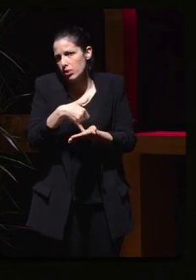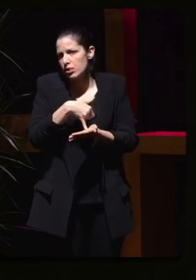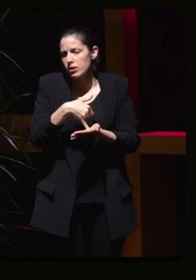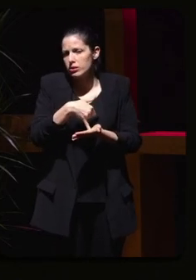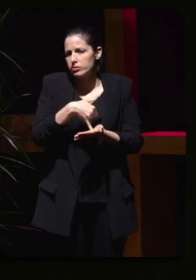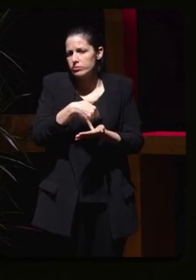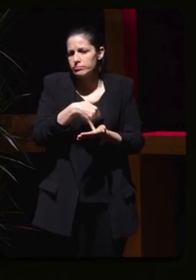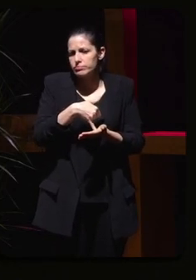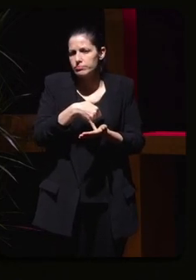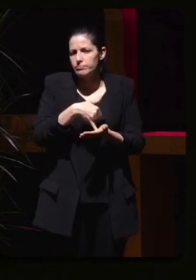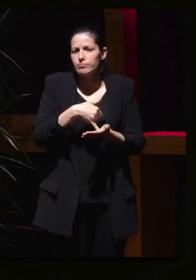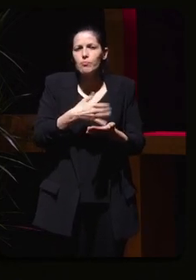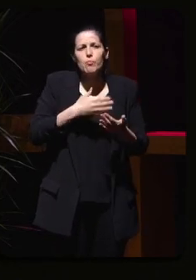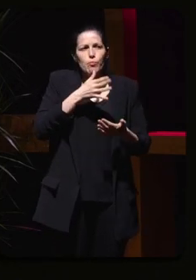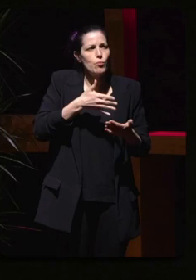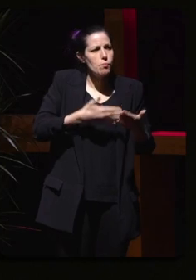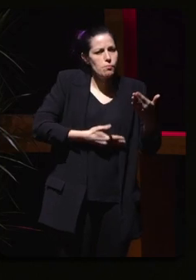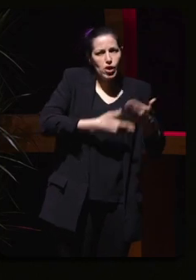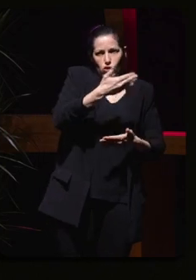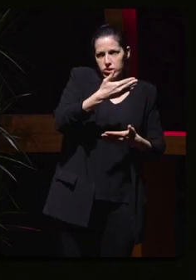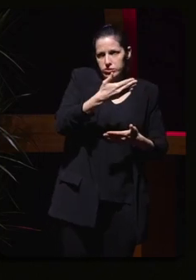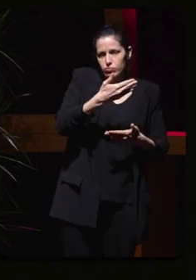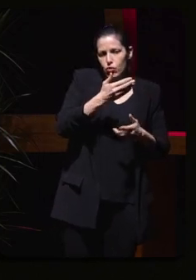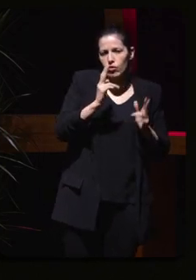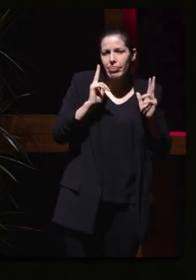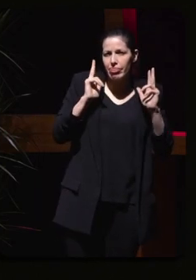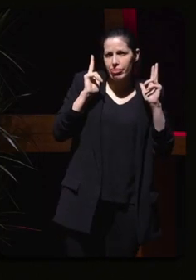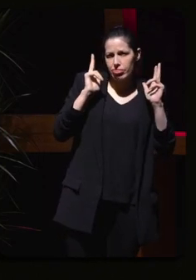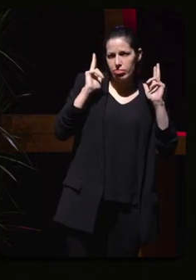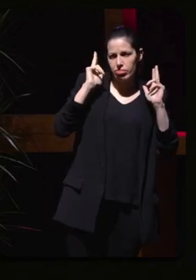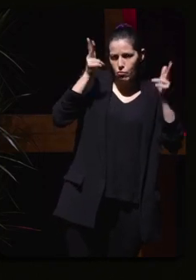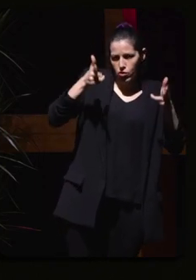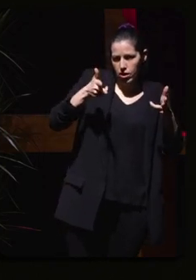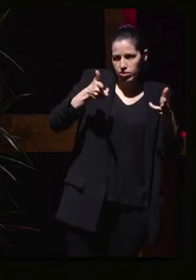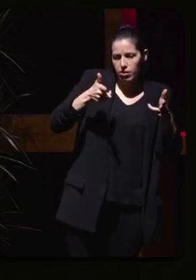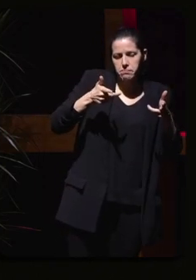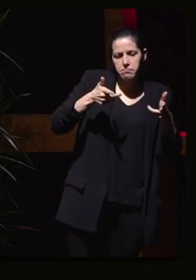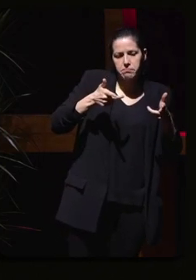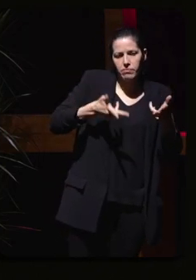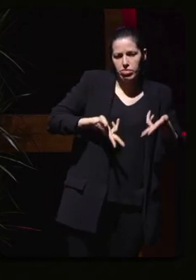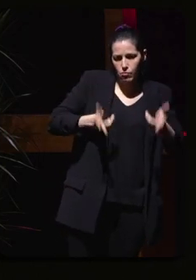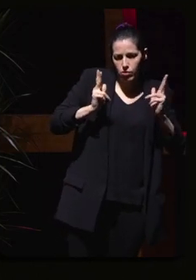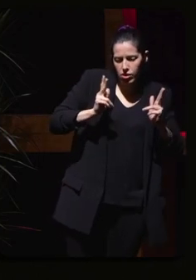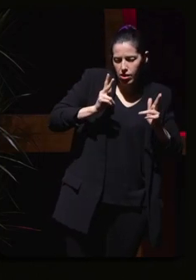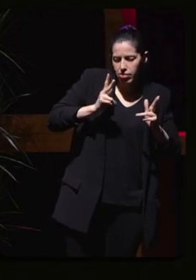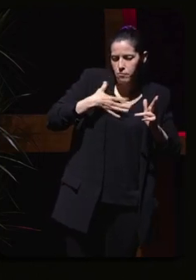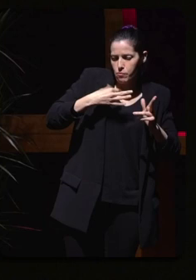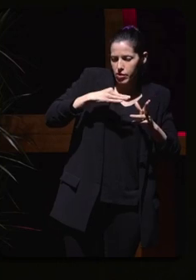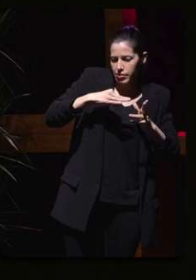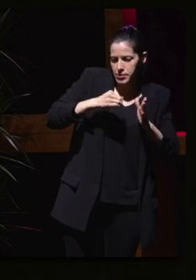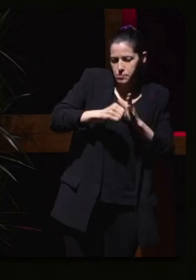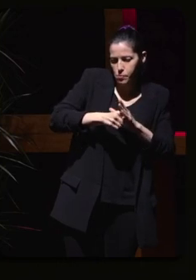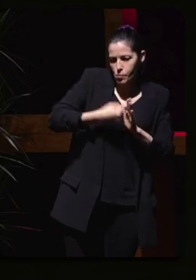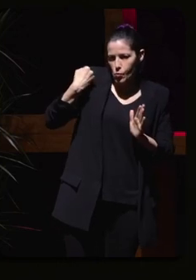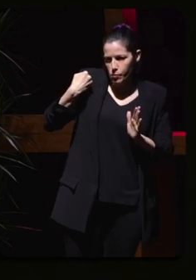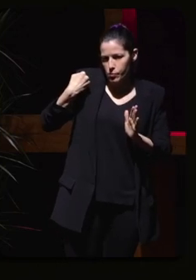periodismo, que es el nervio sensible de las democracias se debilitan. O sea, significan que las democracias se vacían de contenido.